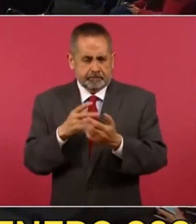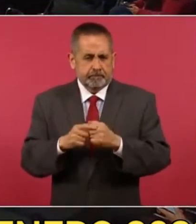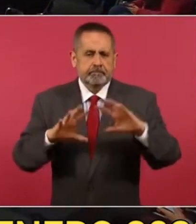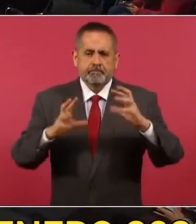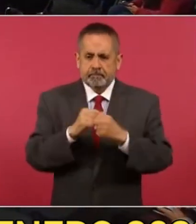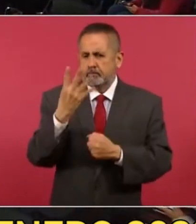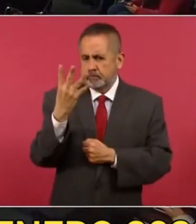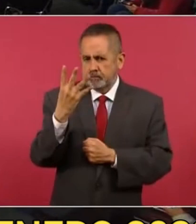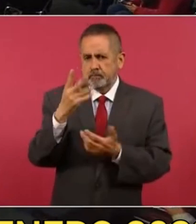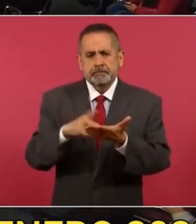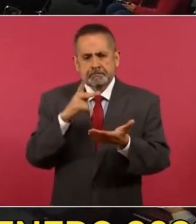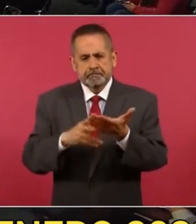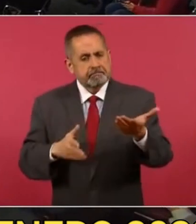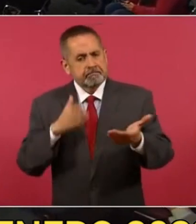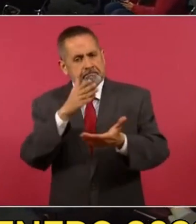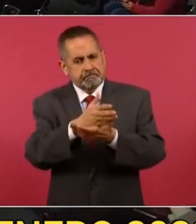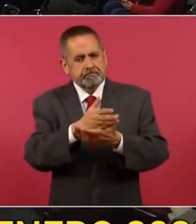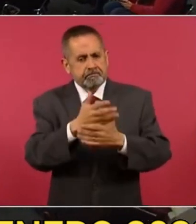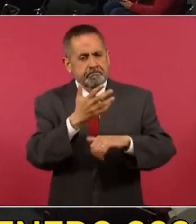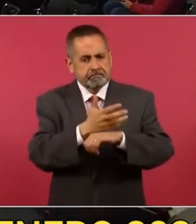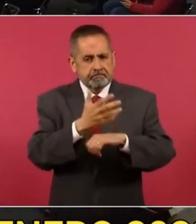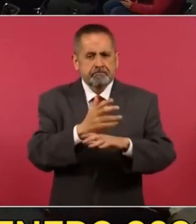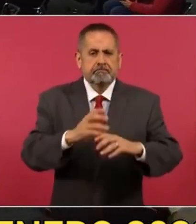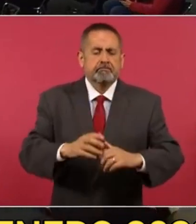cuatro visitas. Y luego